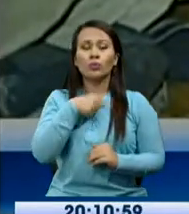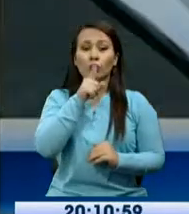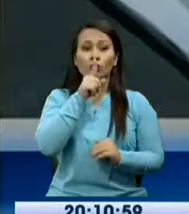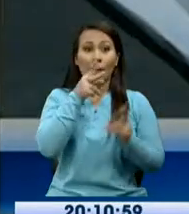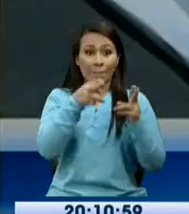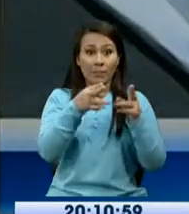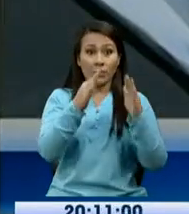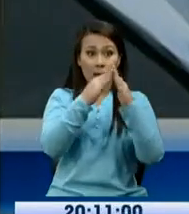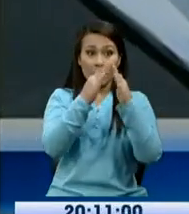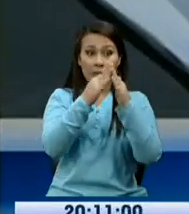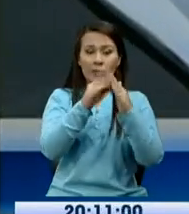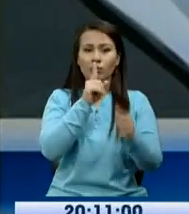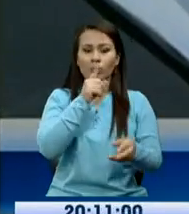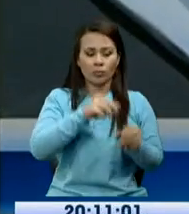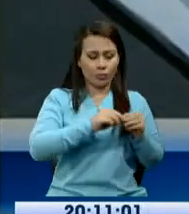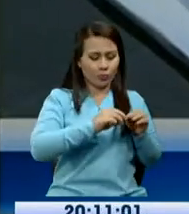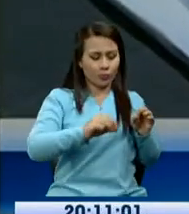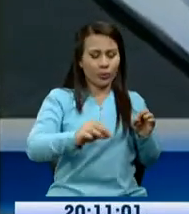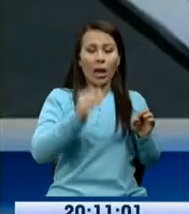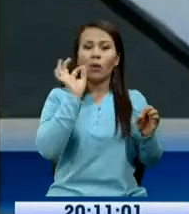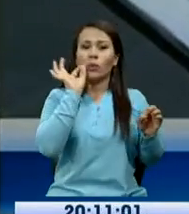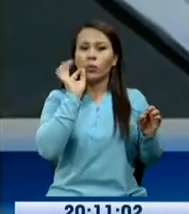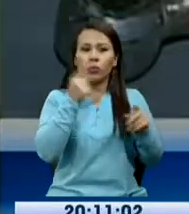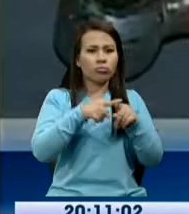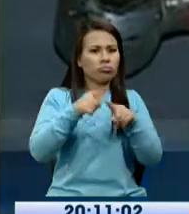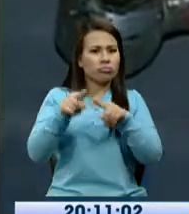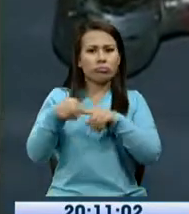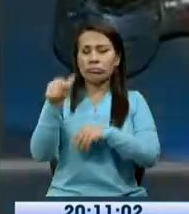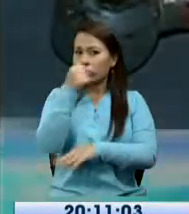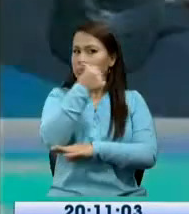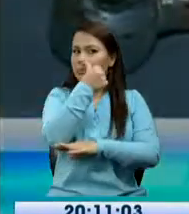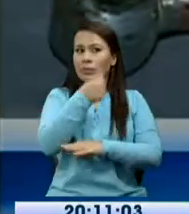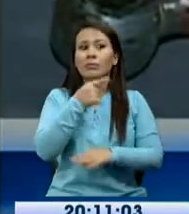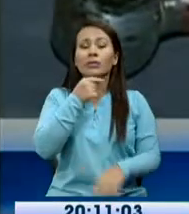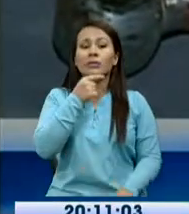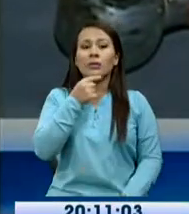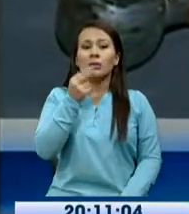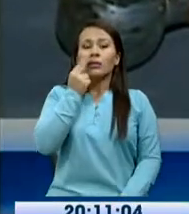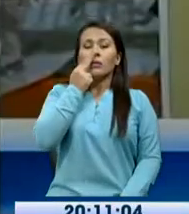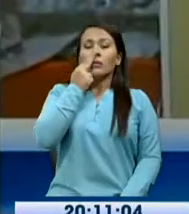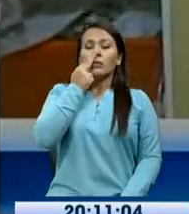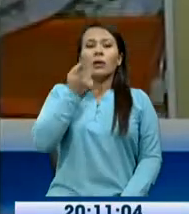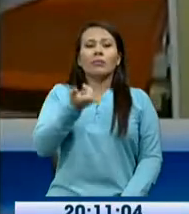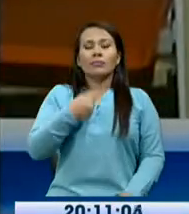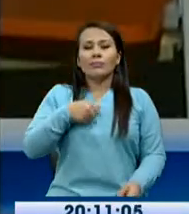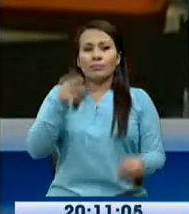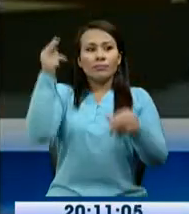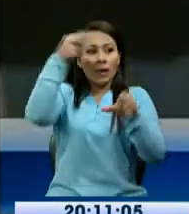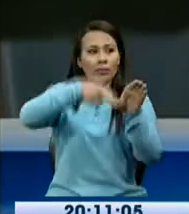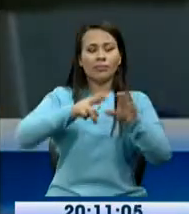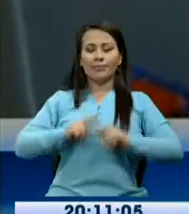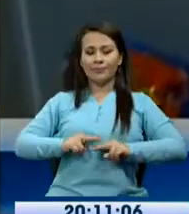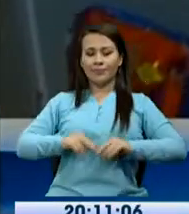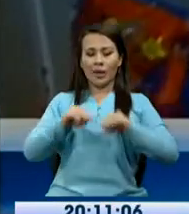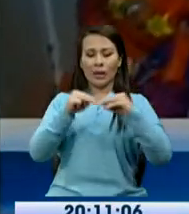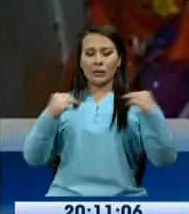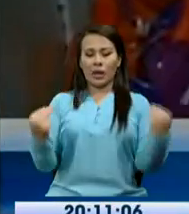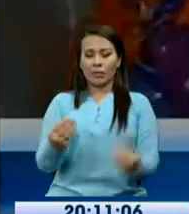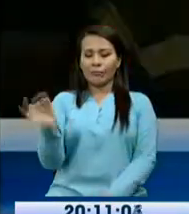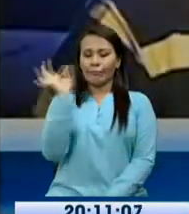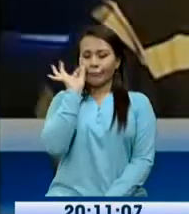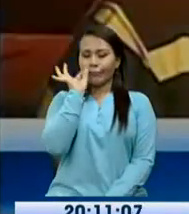del mismo inmueble se les vendía todo tipo de estupefacientes a los adictos que acudían a satisfacer sus vicios por estas